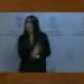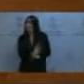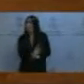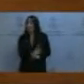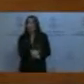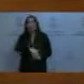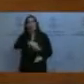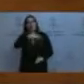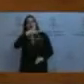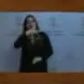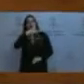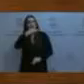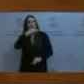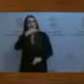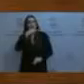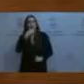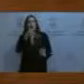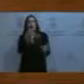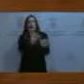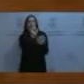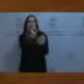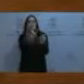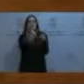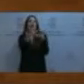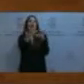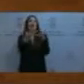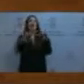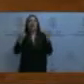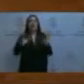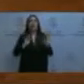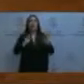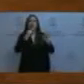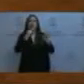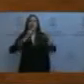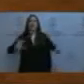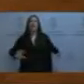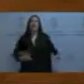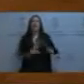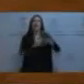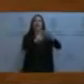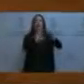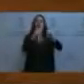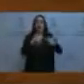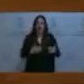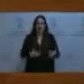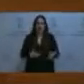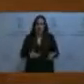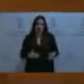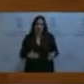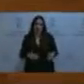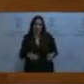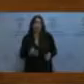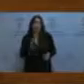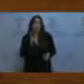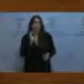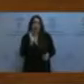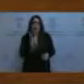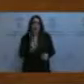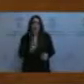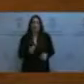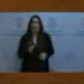deleitará con su habitual frase «no es vinculante». Y efectivamente tiene